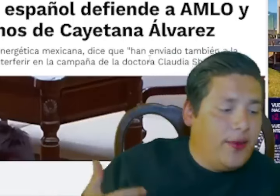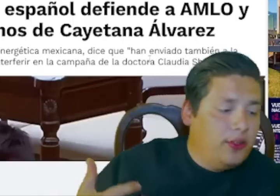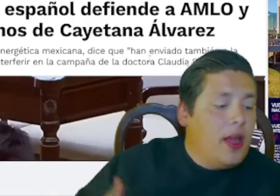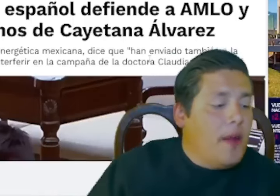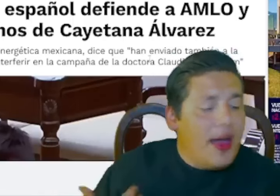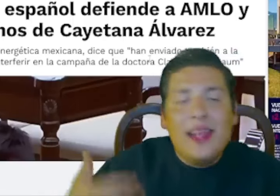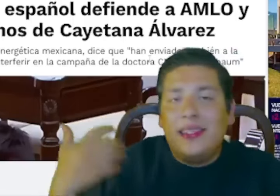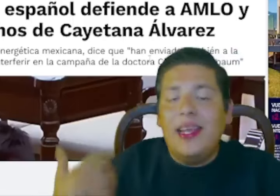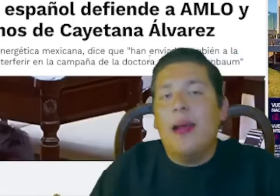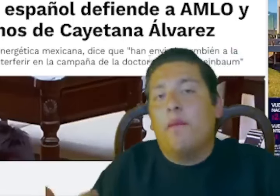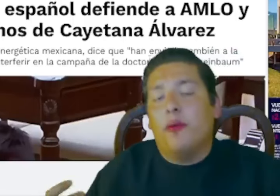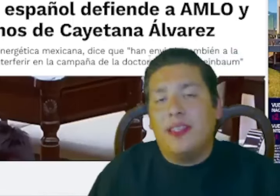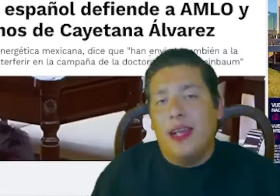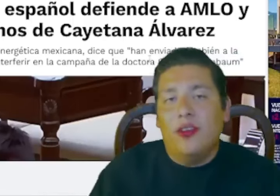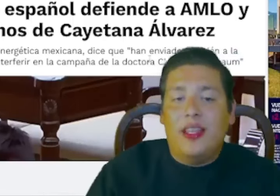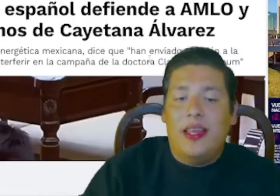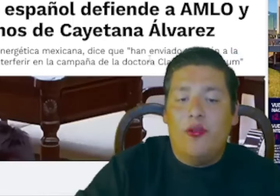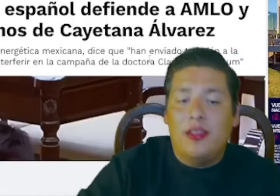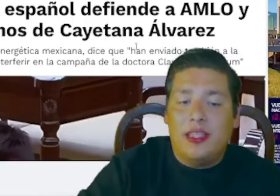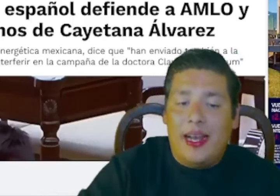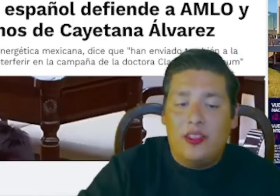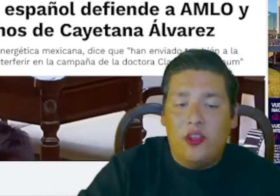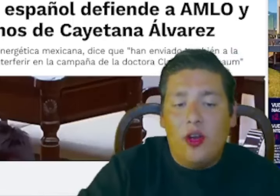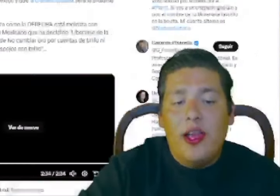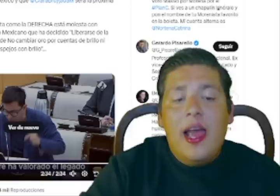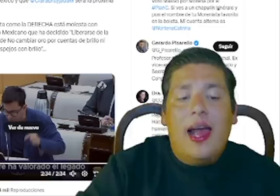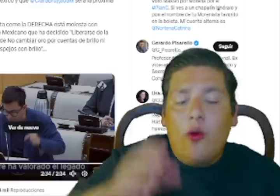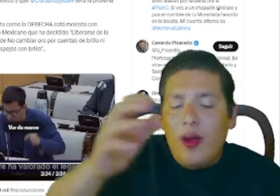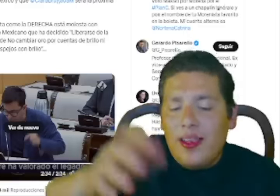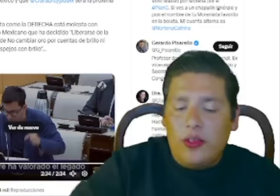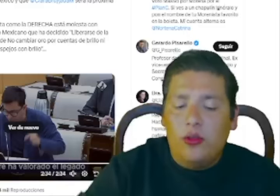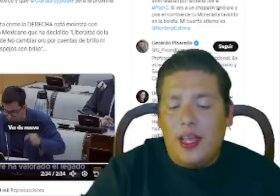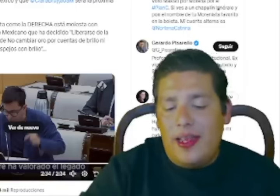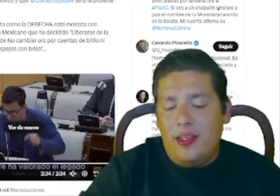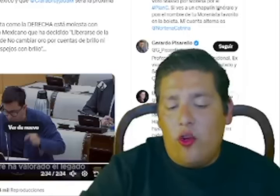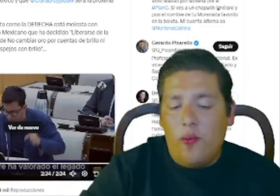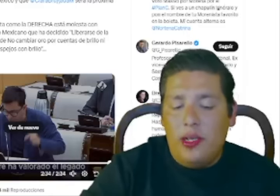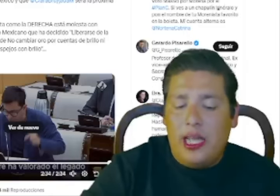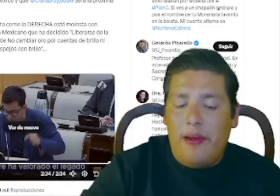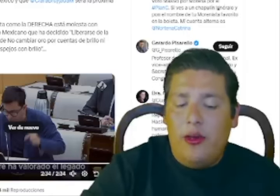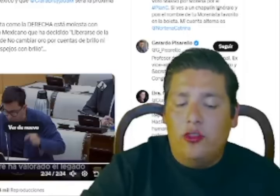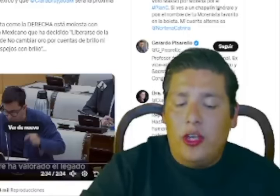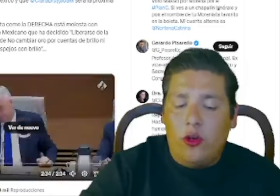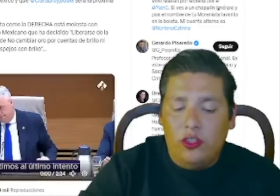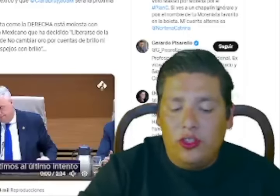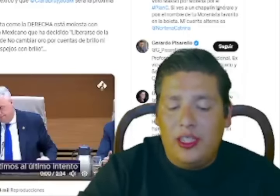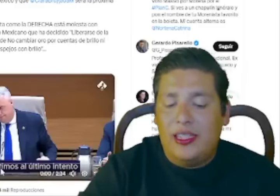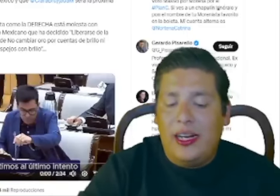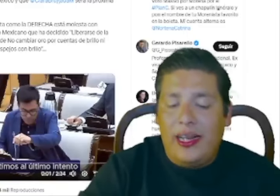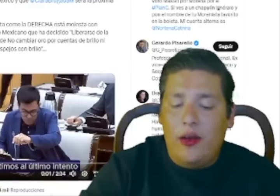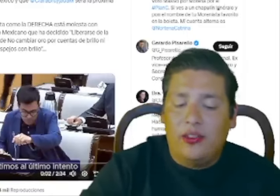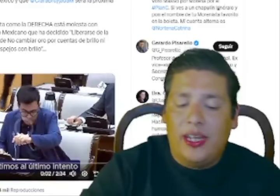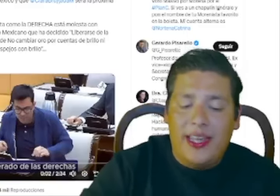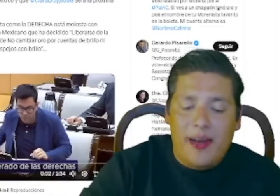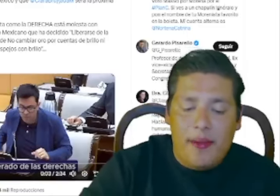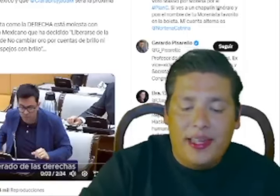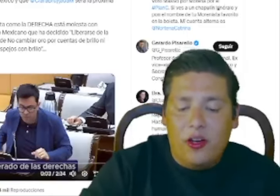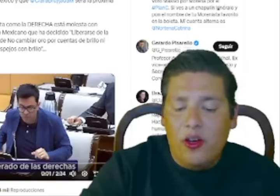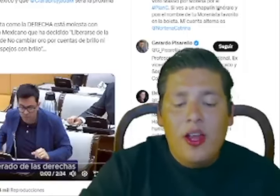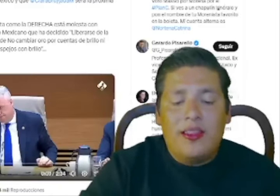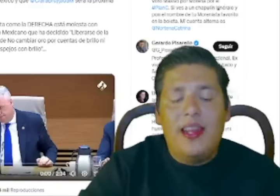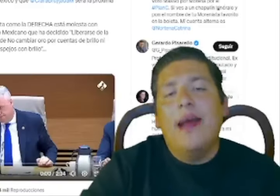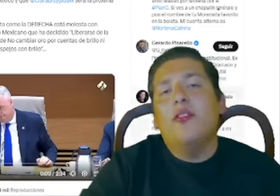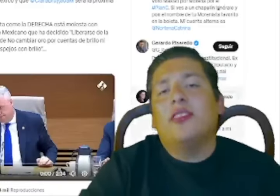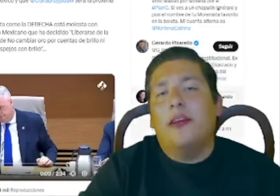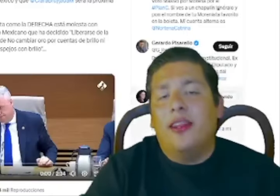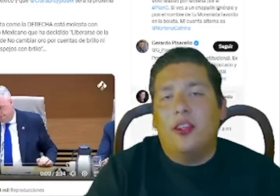y de extranjeros para seguir aprovechándose de nuestra nación. Acuérdense ustedes cómo estaban los negocios extranjeros. Aquí en